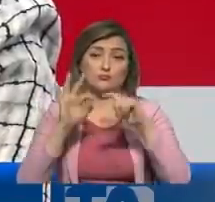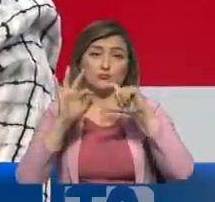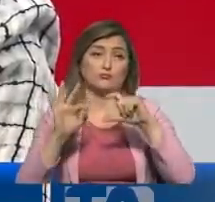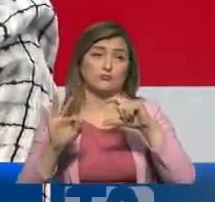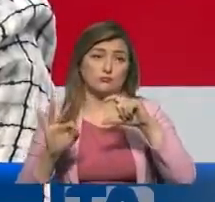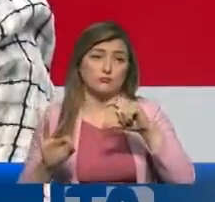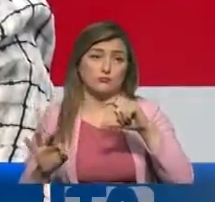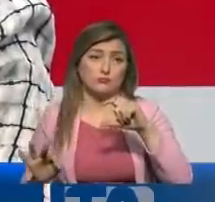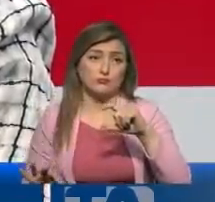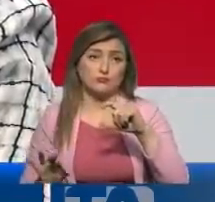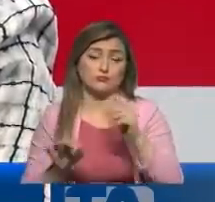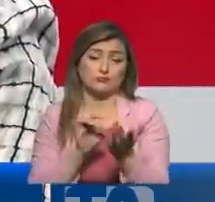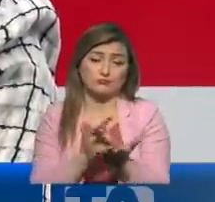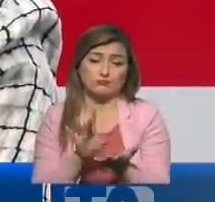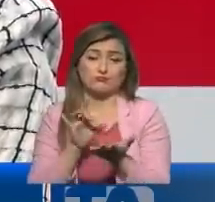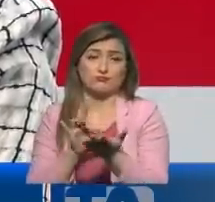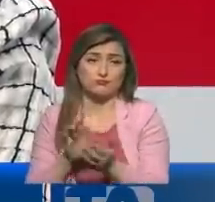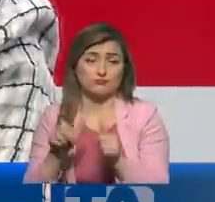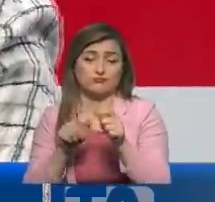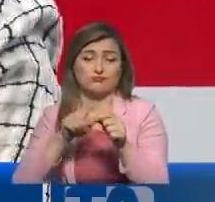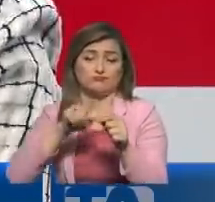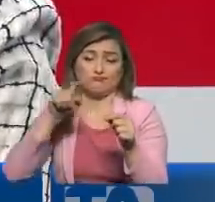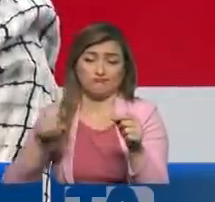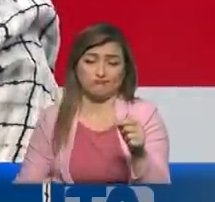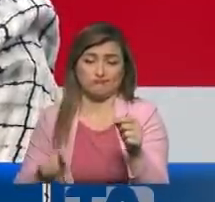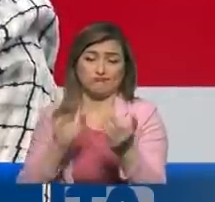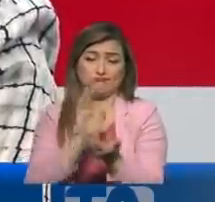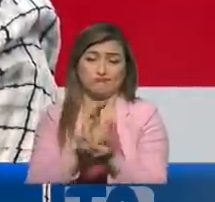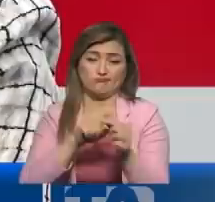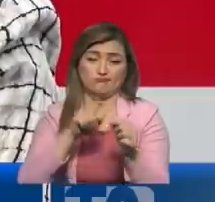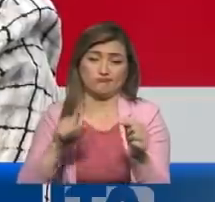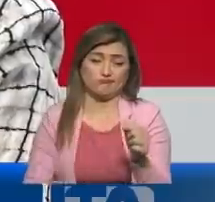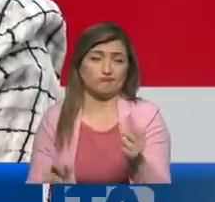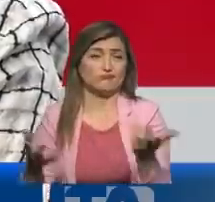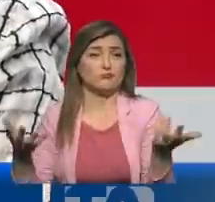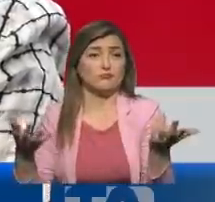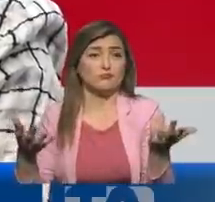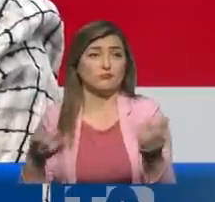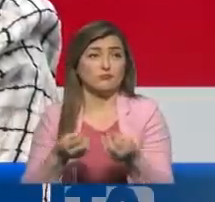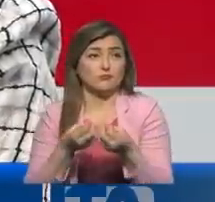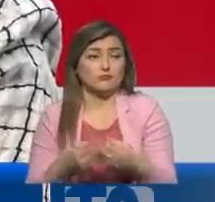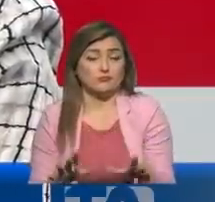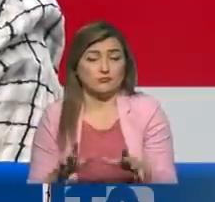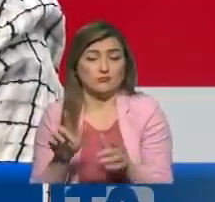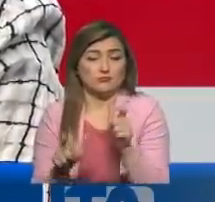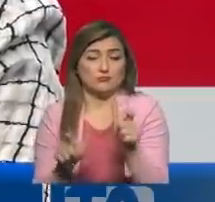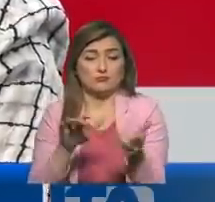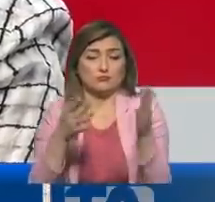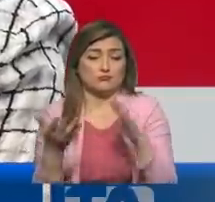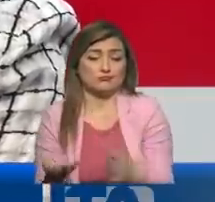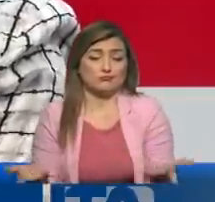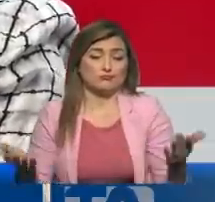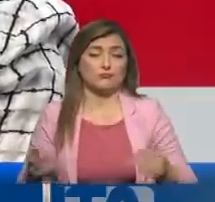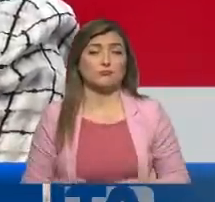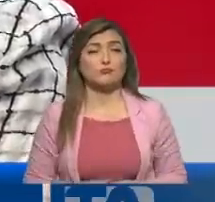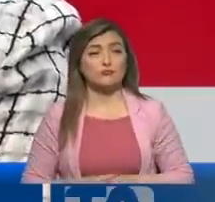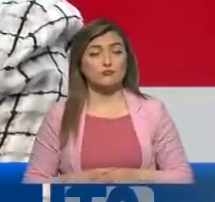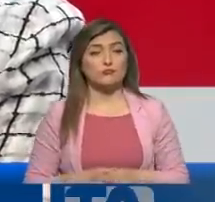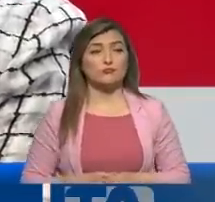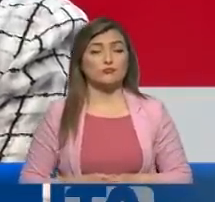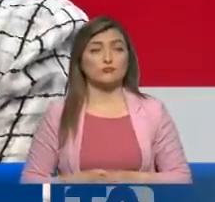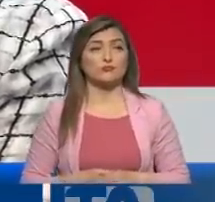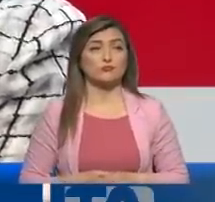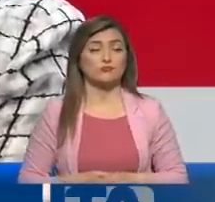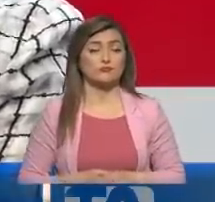un mayor desempleo, desafiliaciones, sin ser menos importante la pérdida de vidas humanas. ¿Qué estamos esperando en